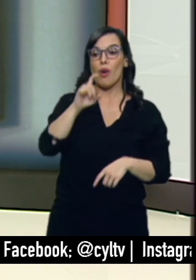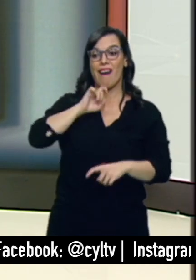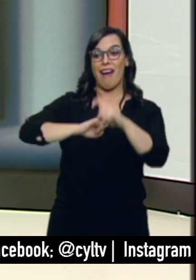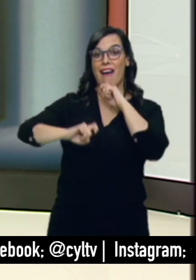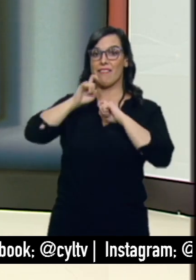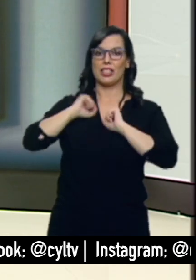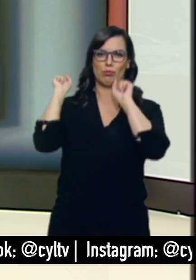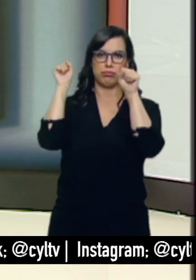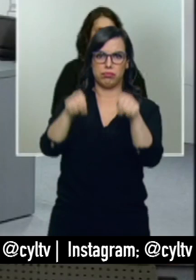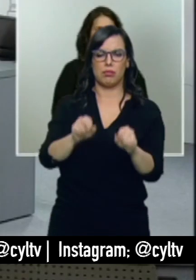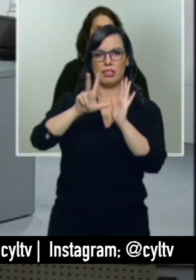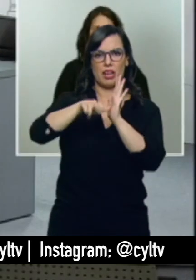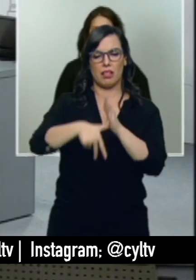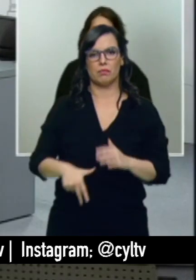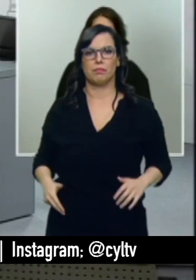notificaciones.